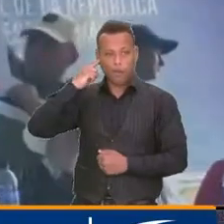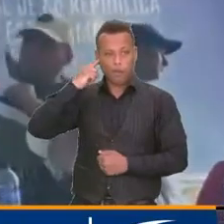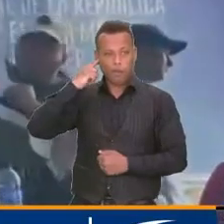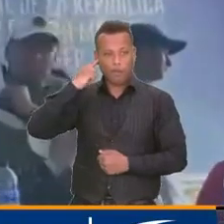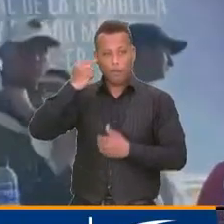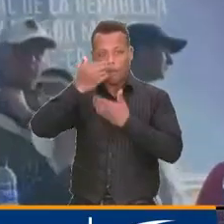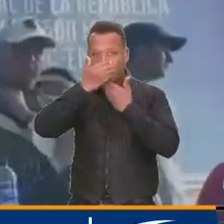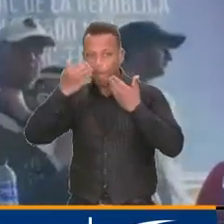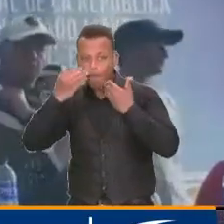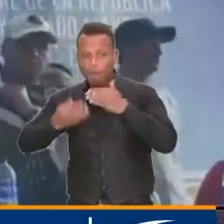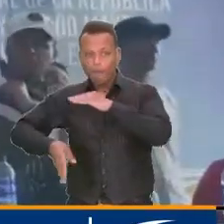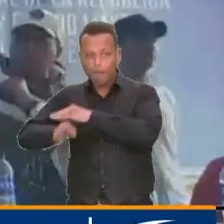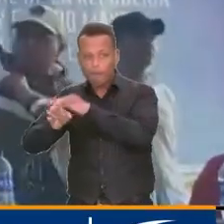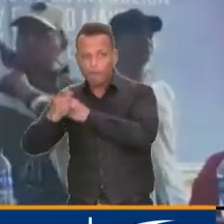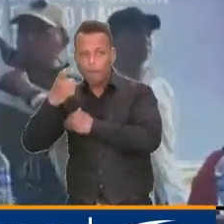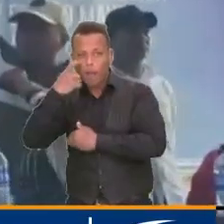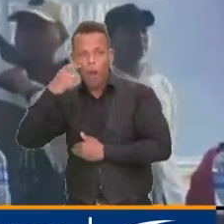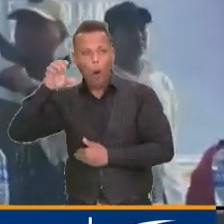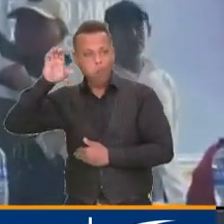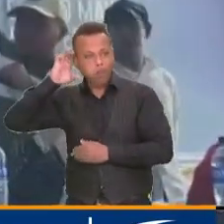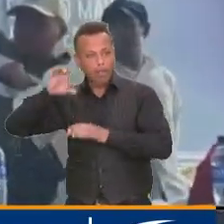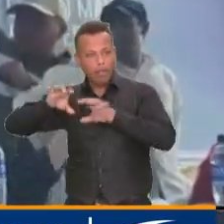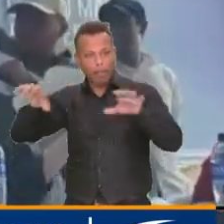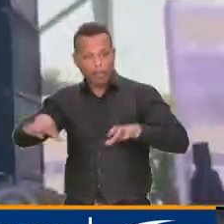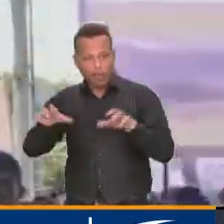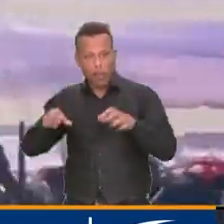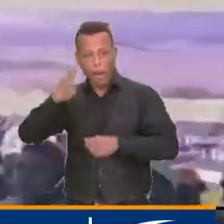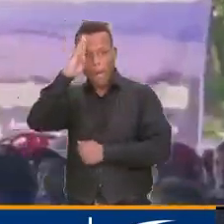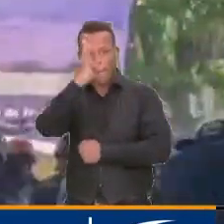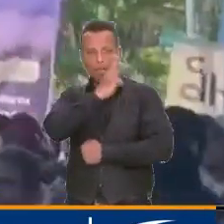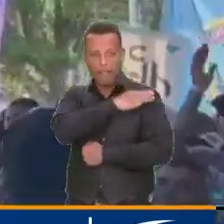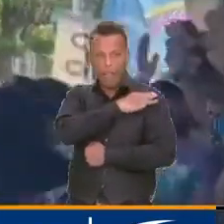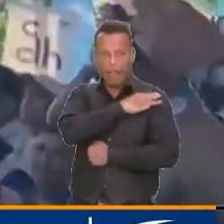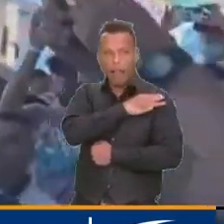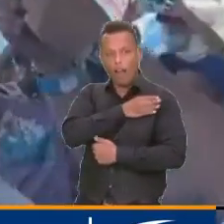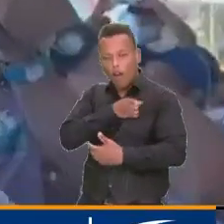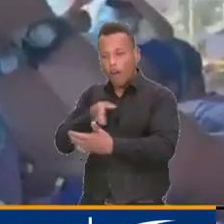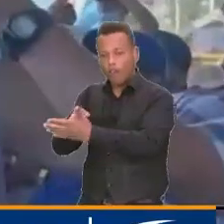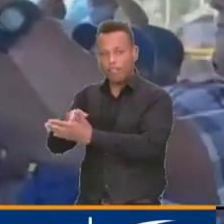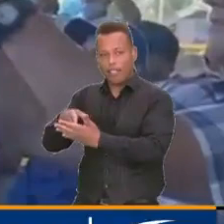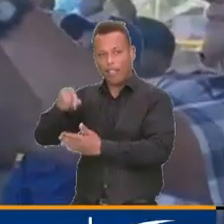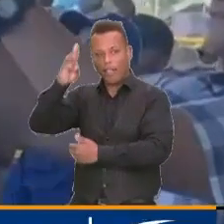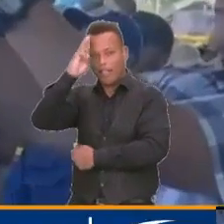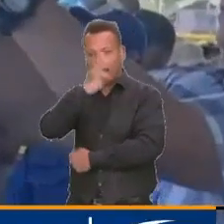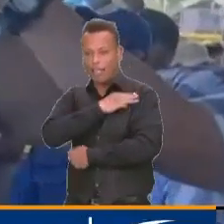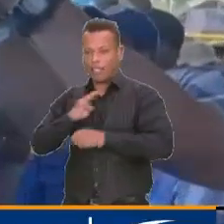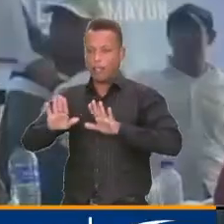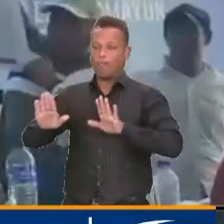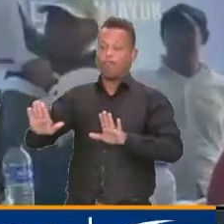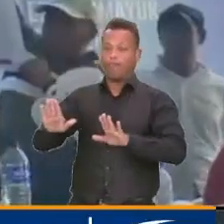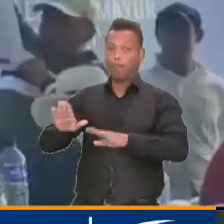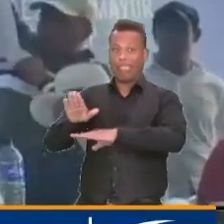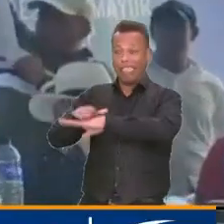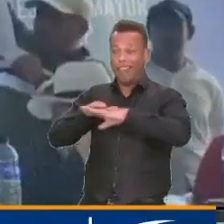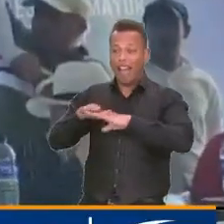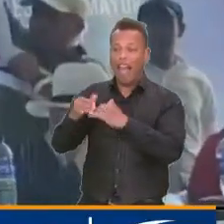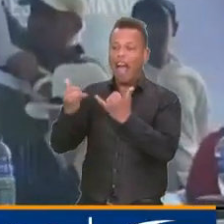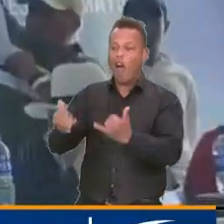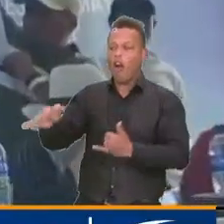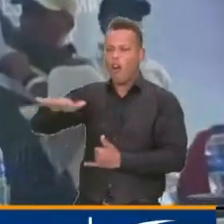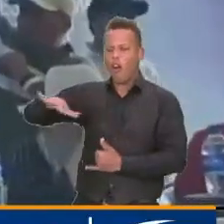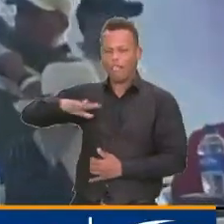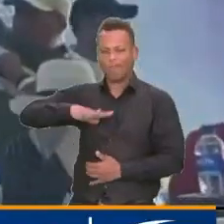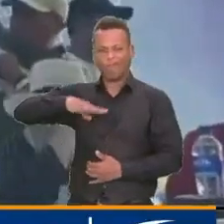que a partir de esta hora cesan las acciones militares contra el Ejército Nacional. Anuncio que se hace en medio de la inconformidad, de